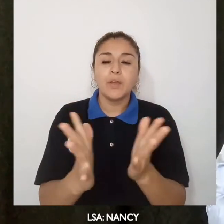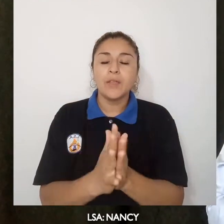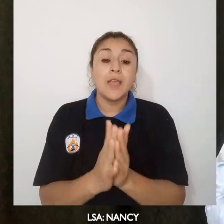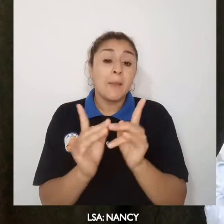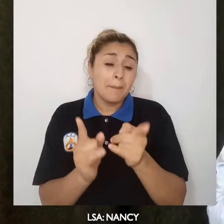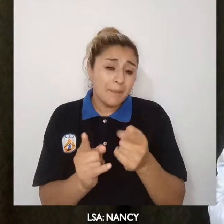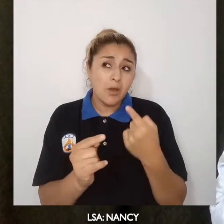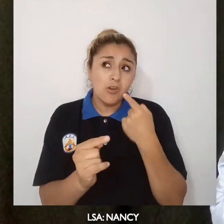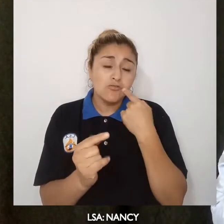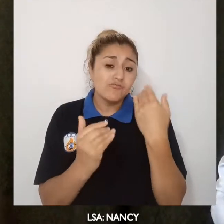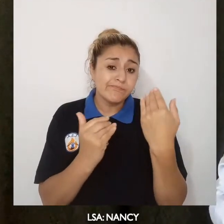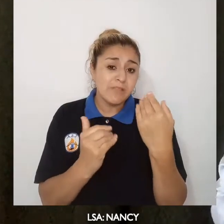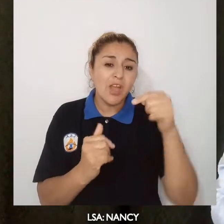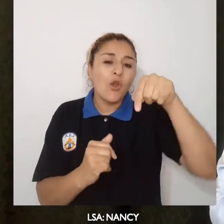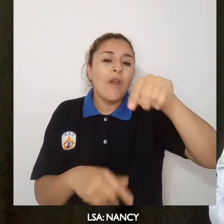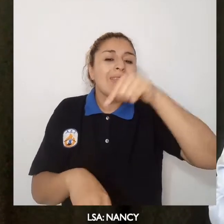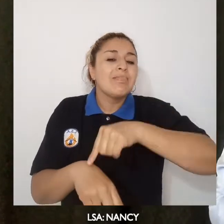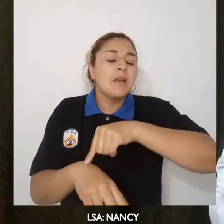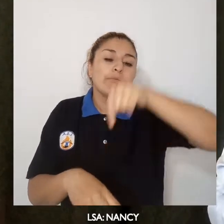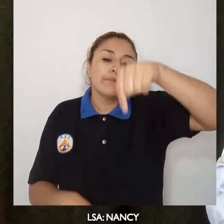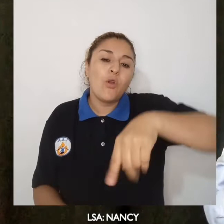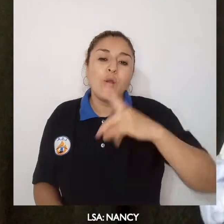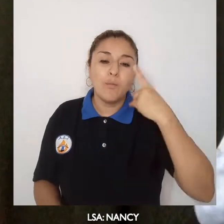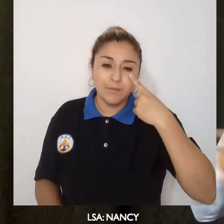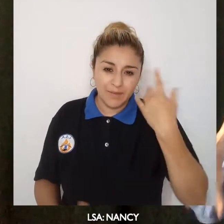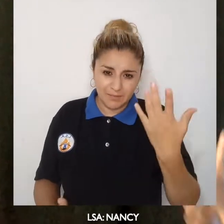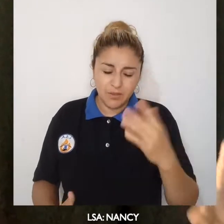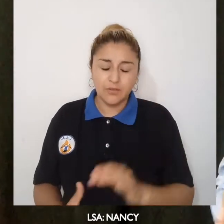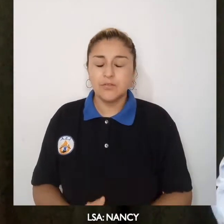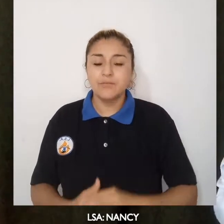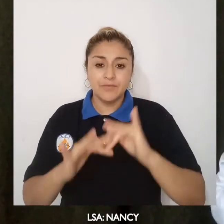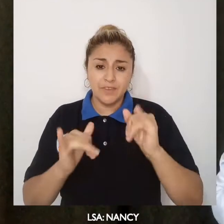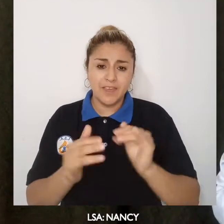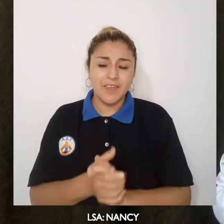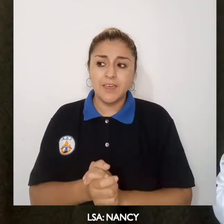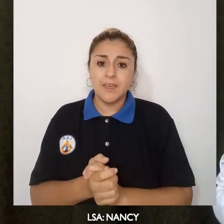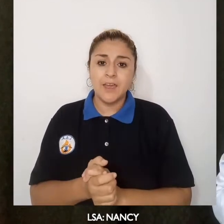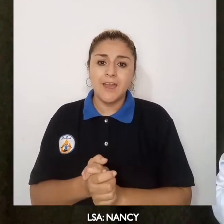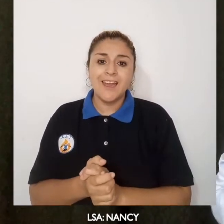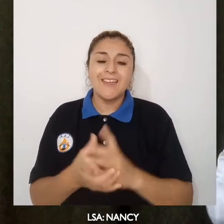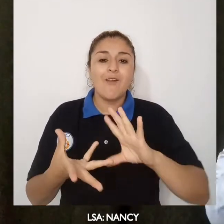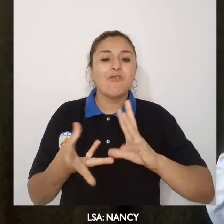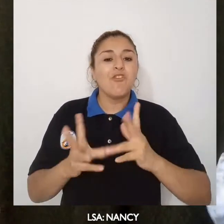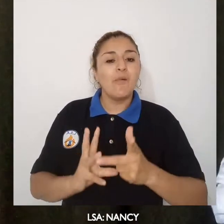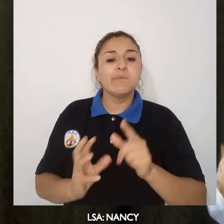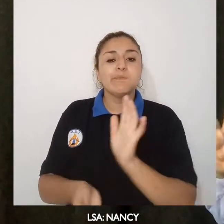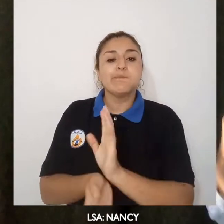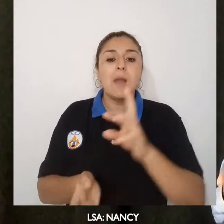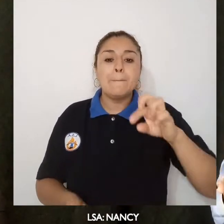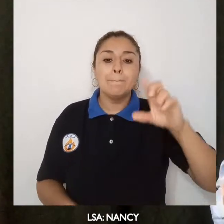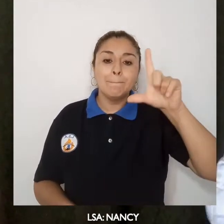los tiempos la plenitud de la iglesia de acuerdo a los tiempos y vamos a arrancar